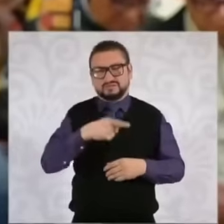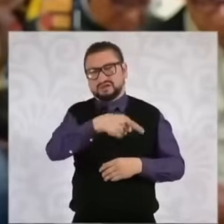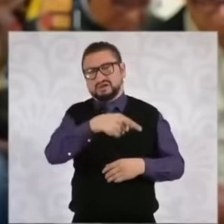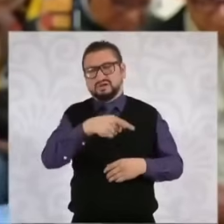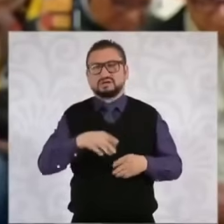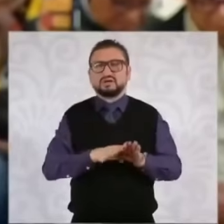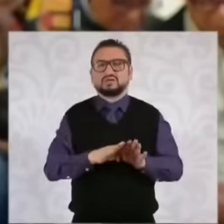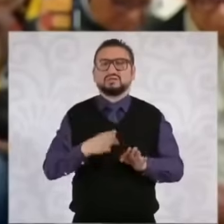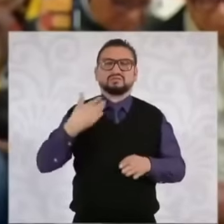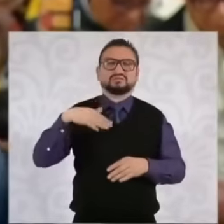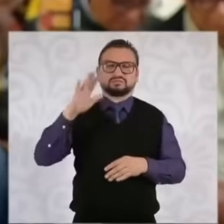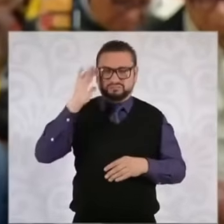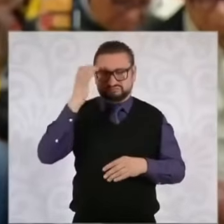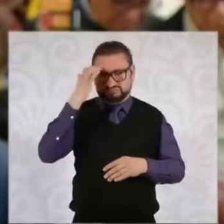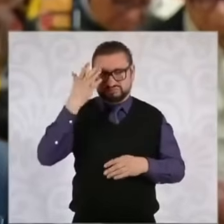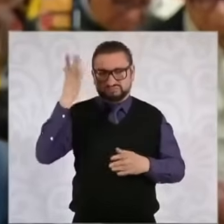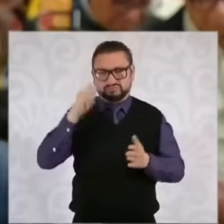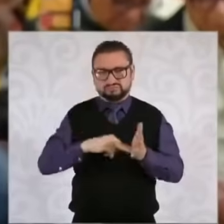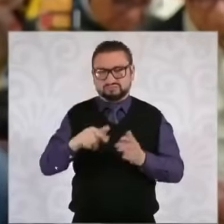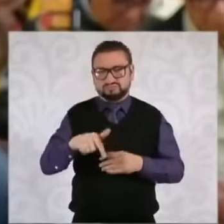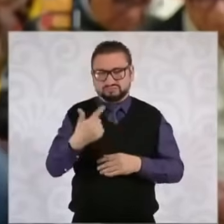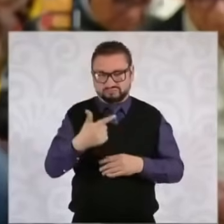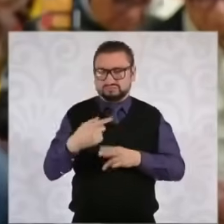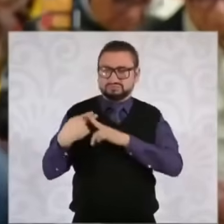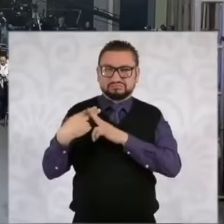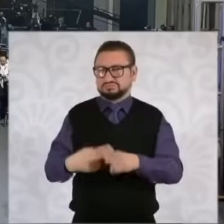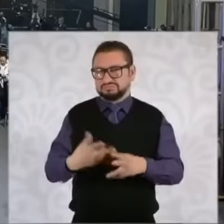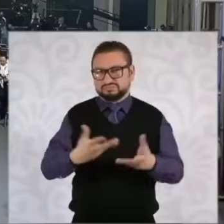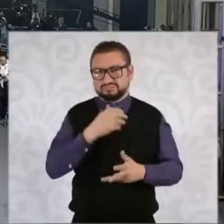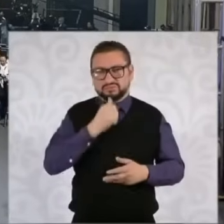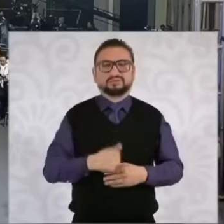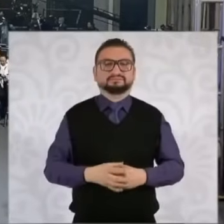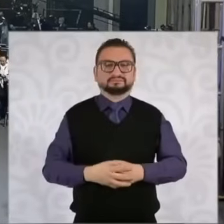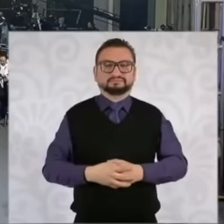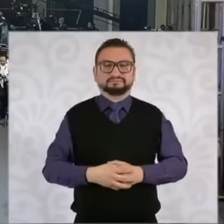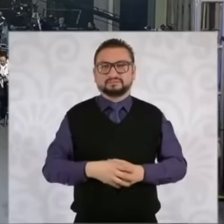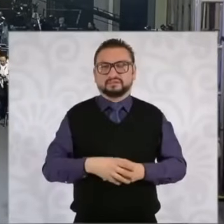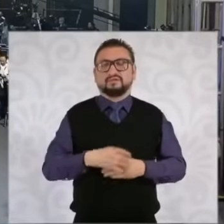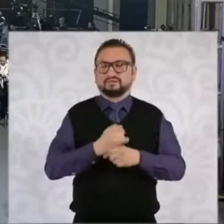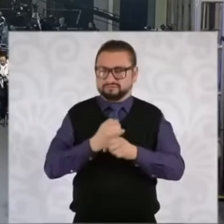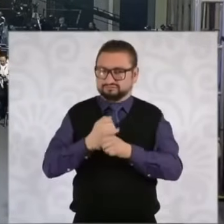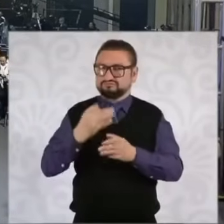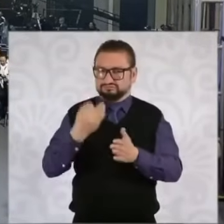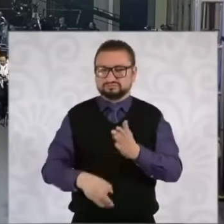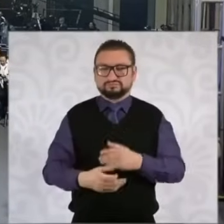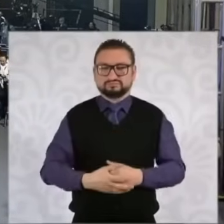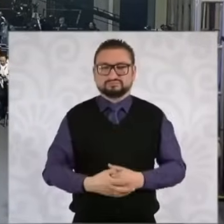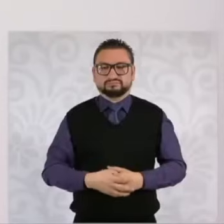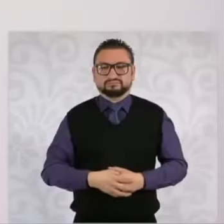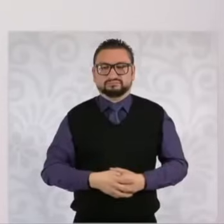se conocían desde incluso 2012 y desde entonces pues tampoco se había hecho nada para investigarlo aquí en el país?